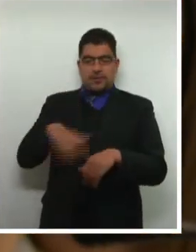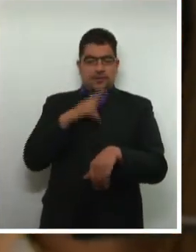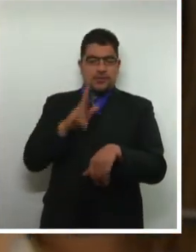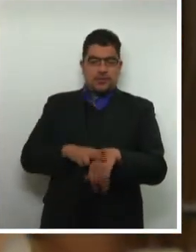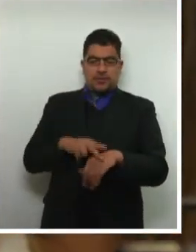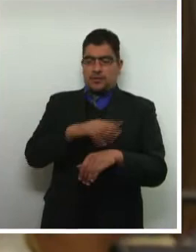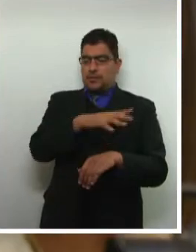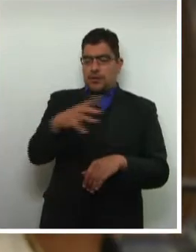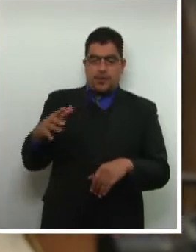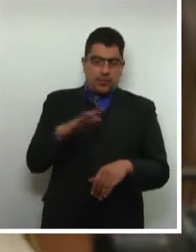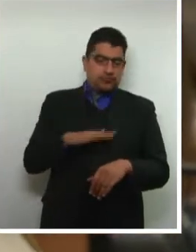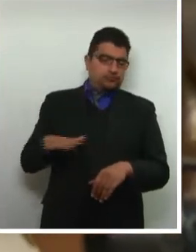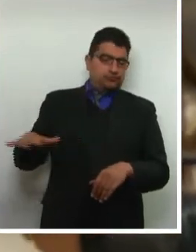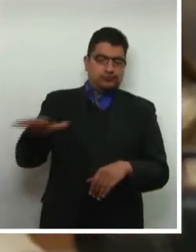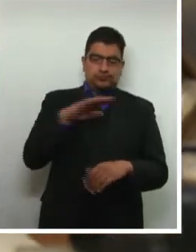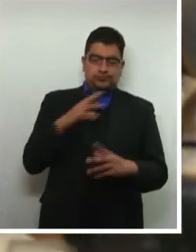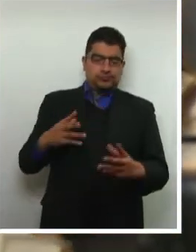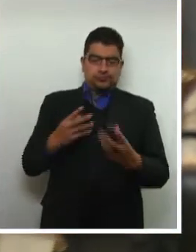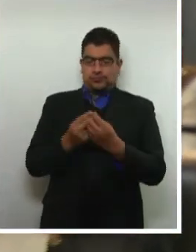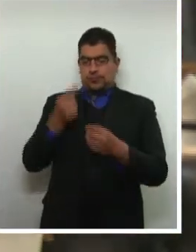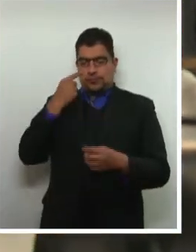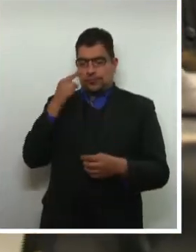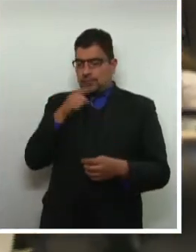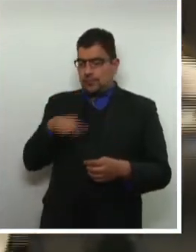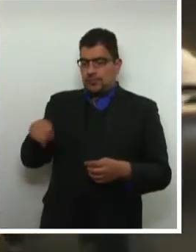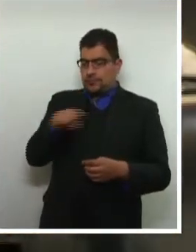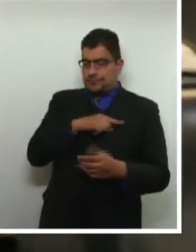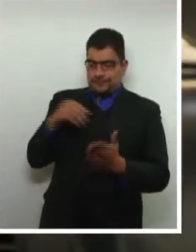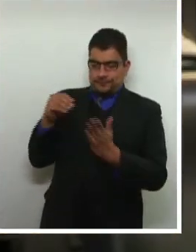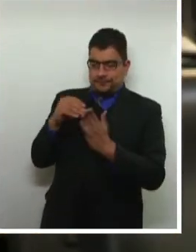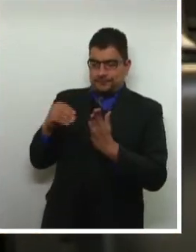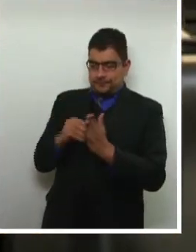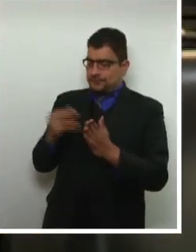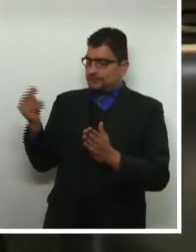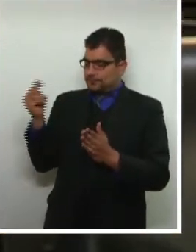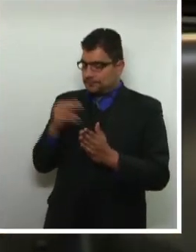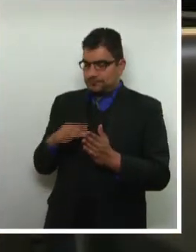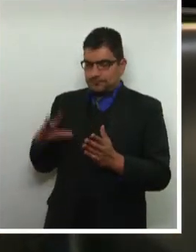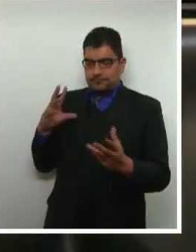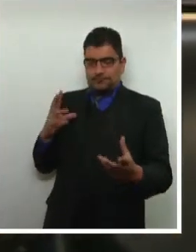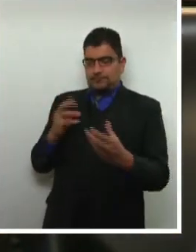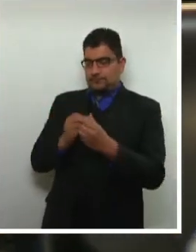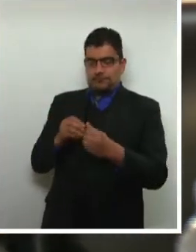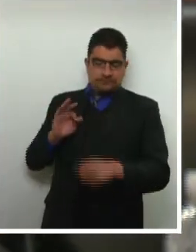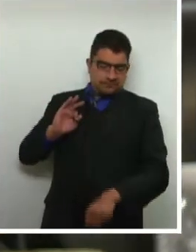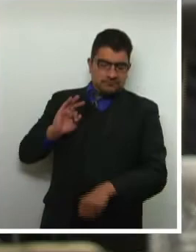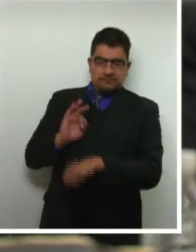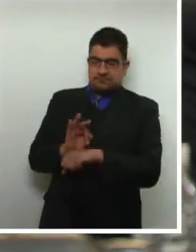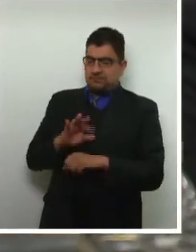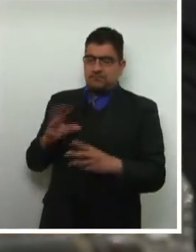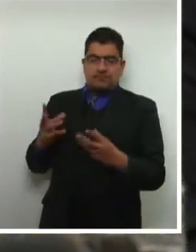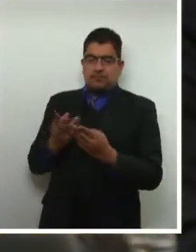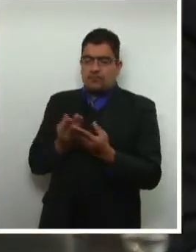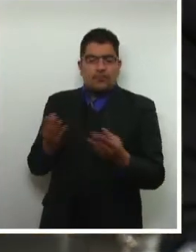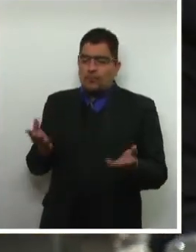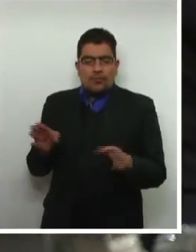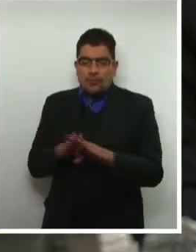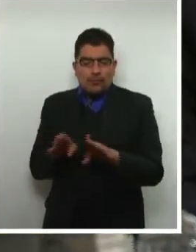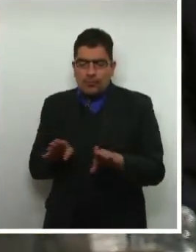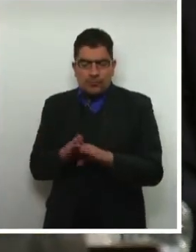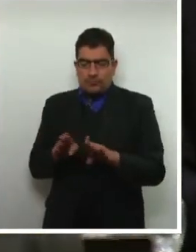rural. A su vez, se señala claramente la necesidad de establecer su protección a través de